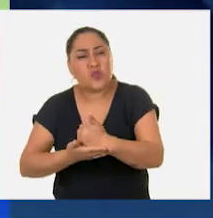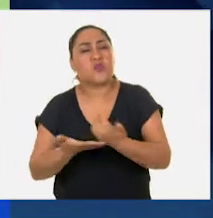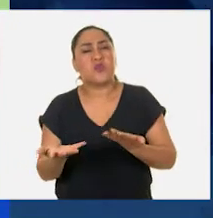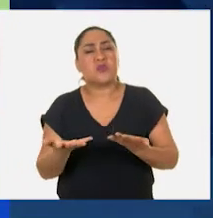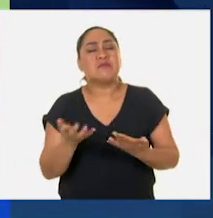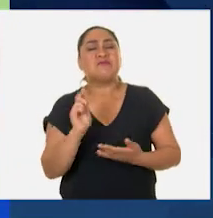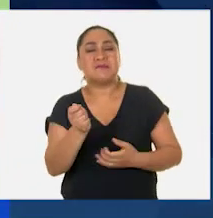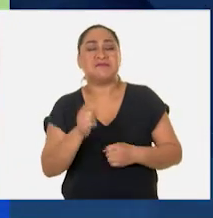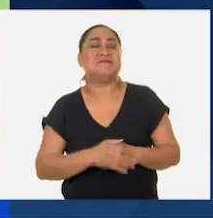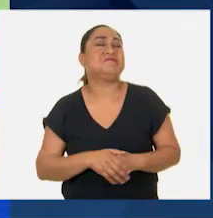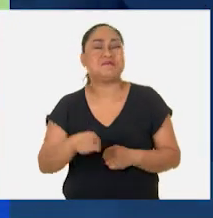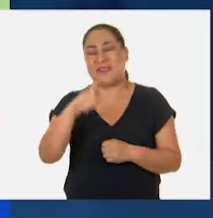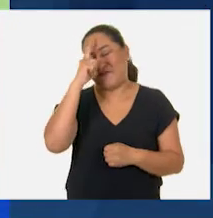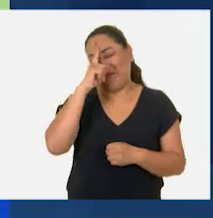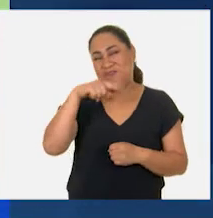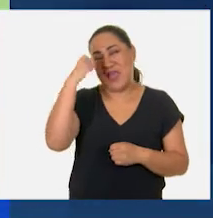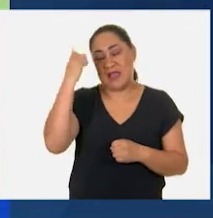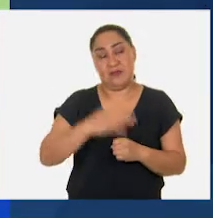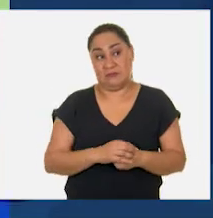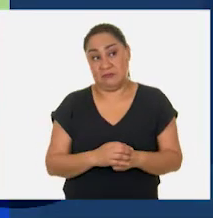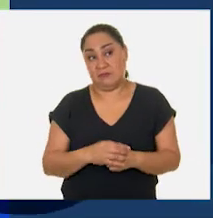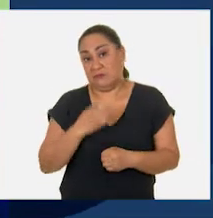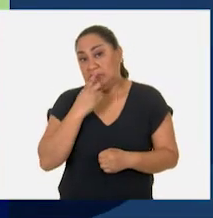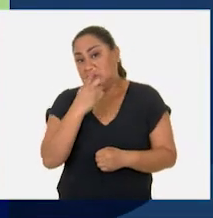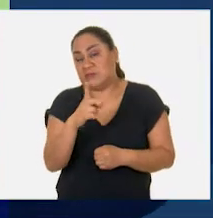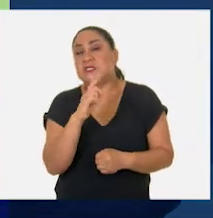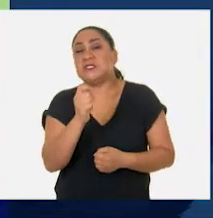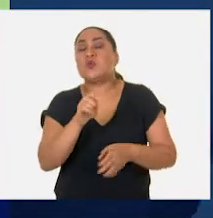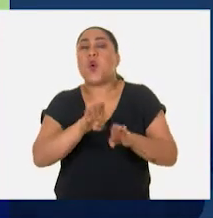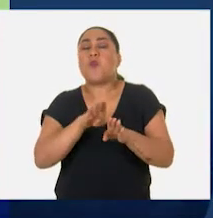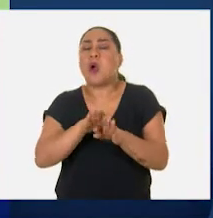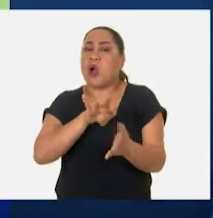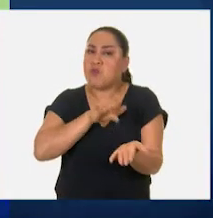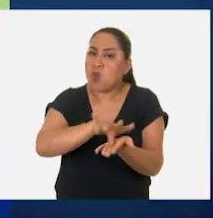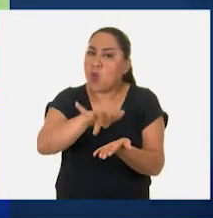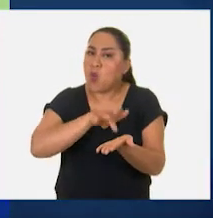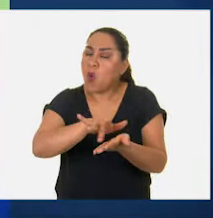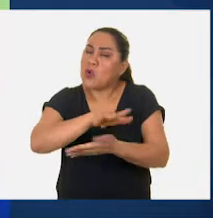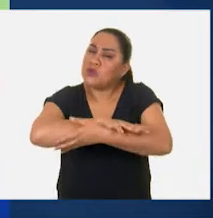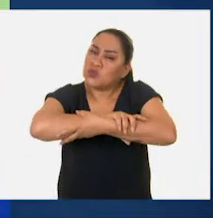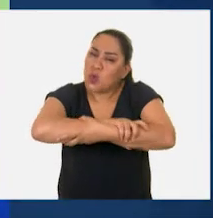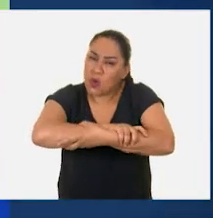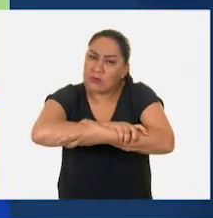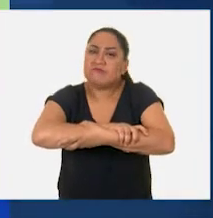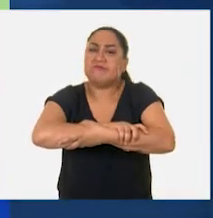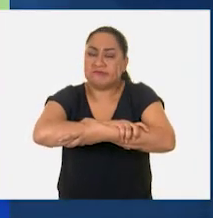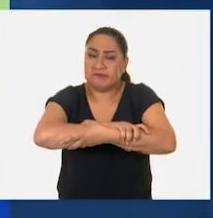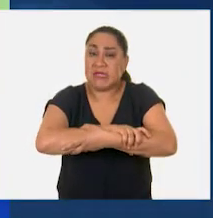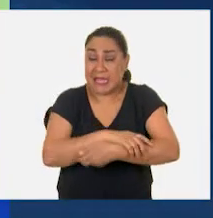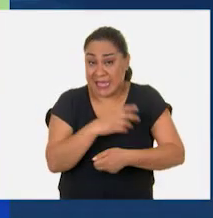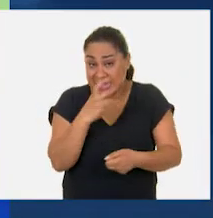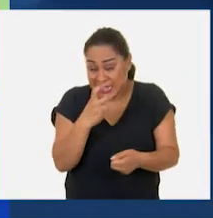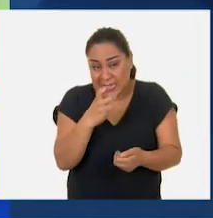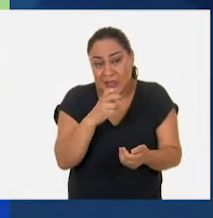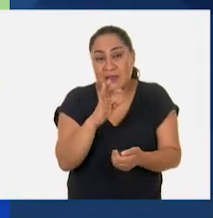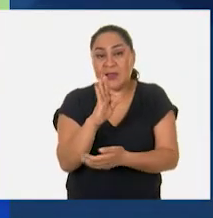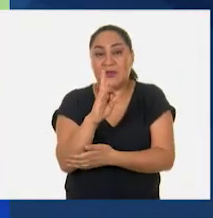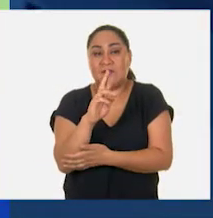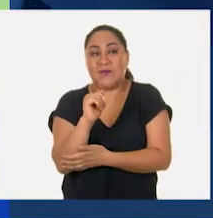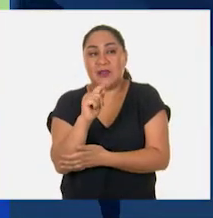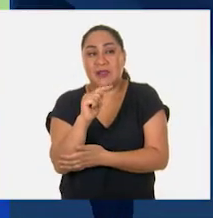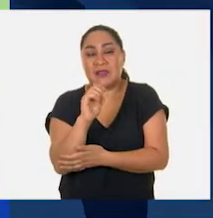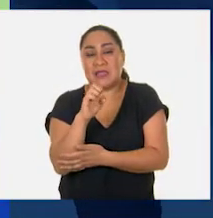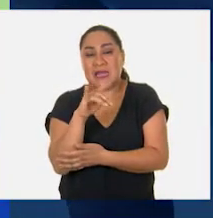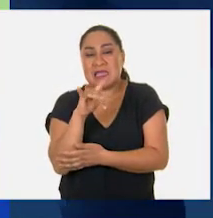Pues eso es muy fácil. Ahí mismo nos habla de la solidaridad. Y es uno de los aspectos que busca la fraternidad, pues